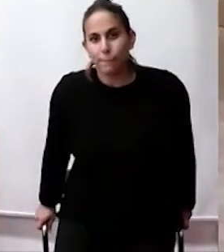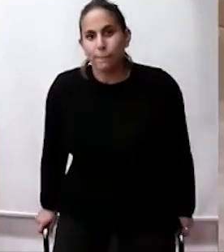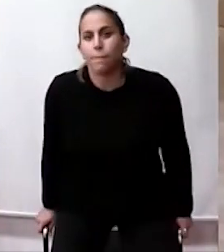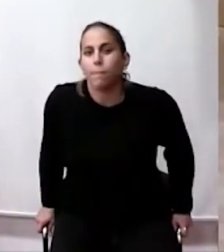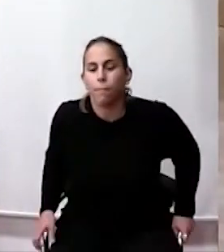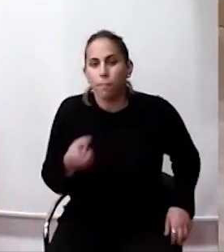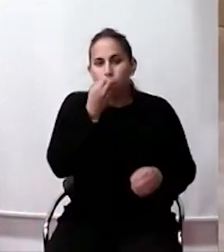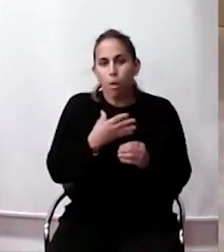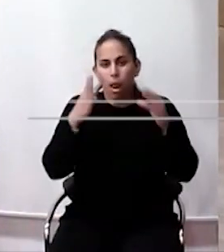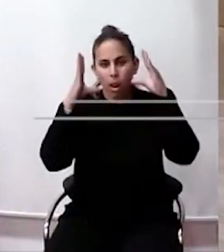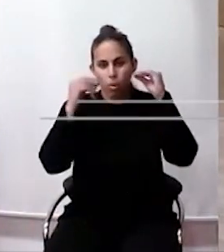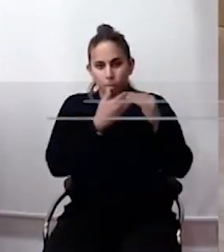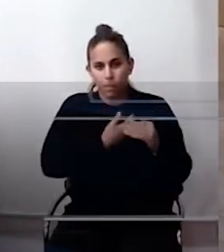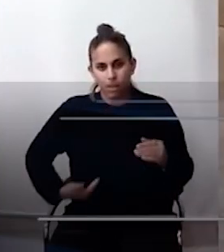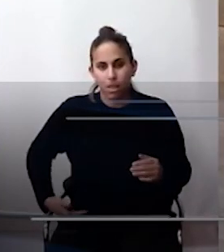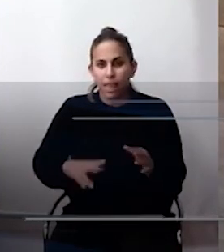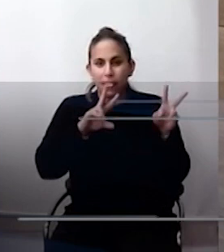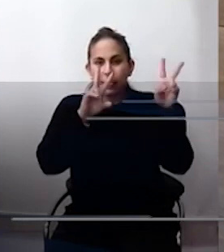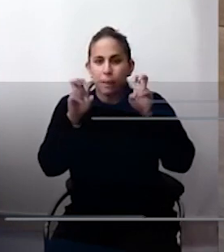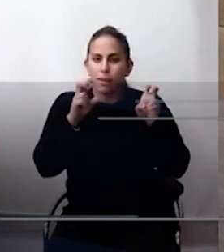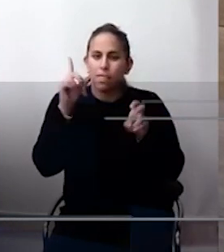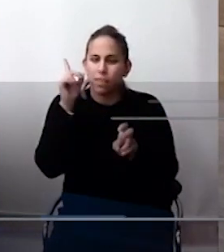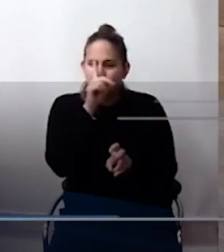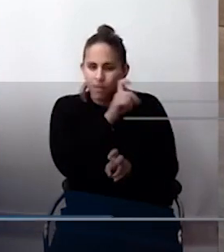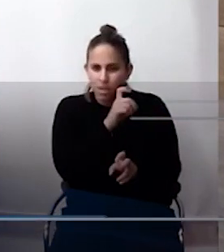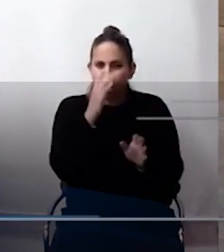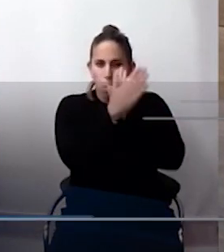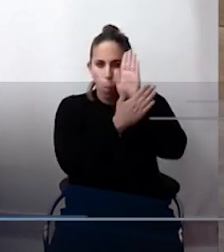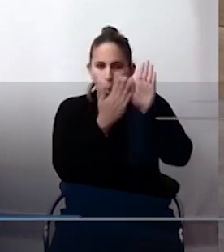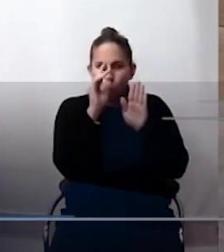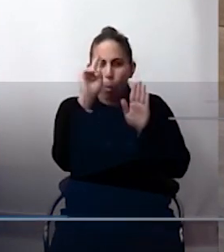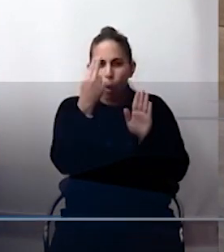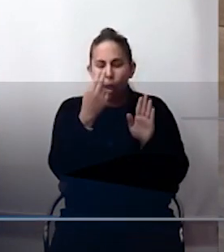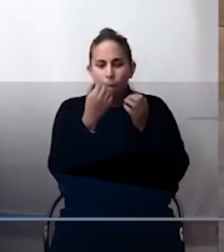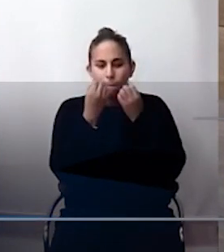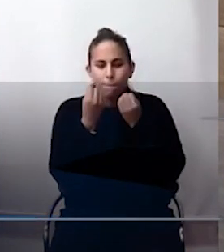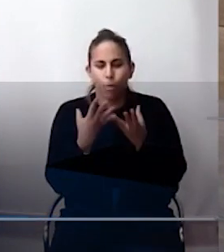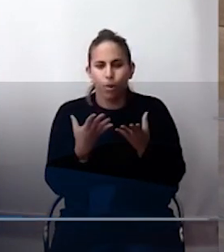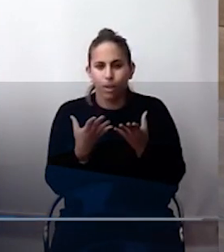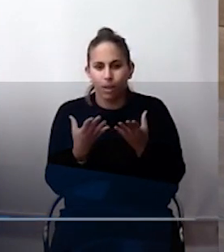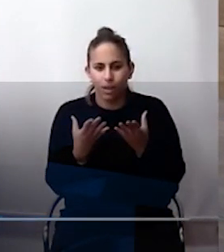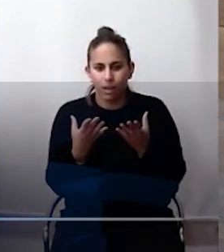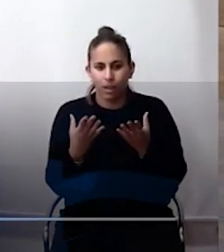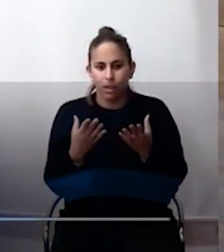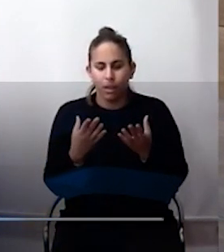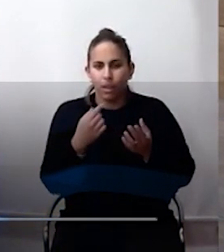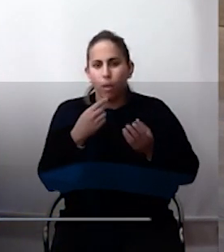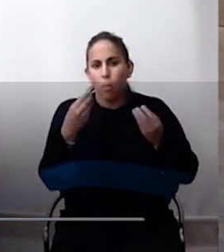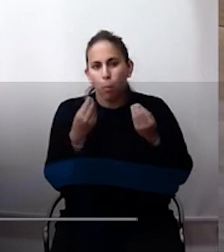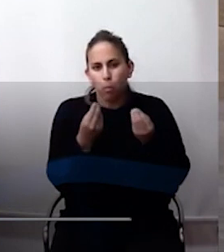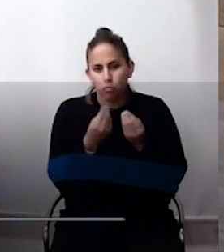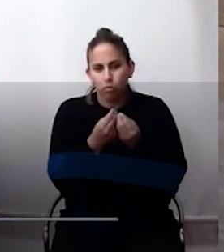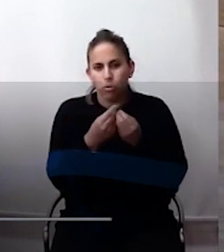Estamos hablando de un tema bastante sensible en todo el país y, por qué no decir, también en muchos lugares